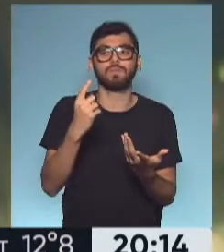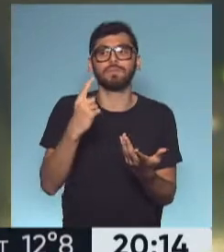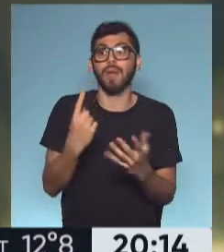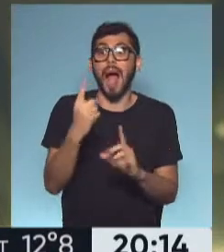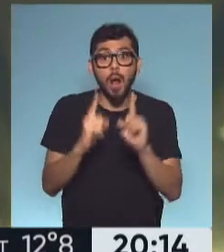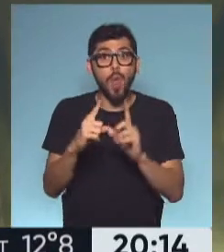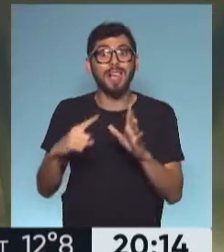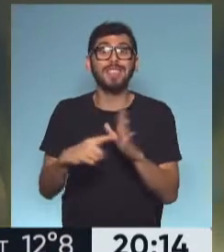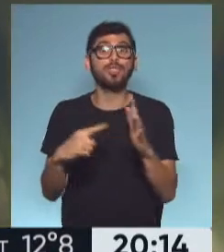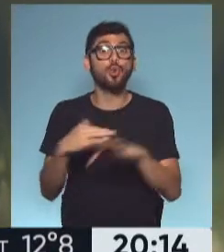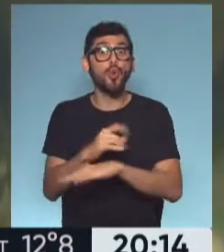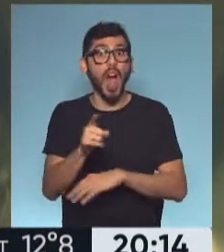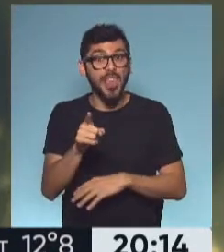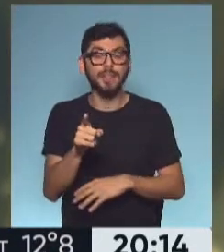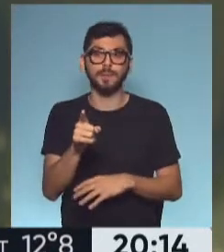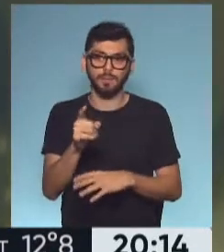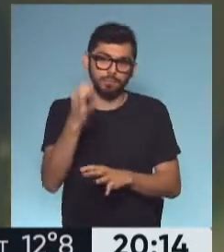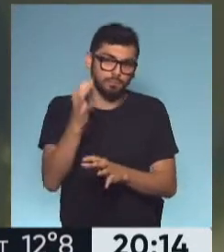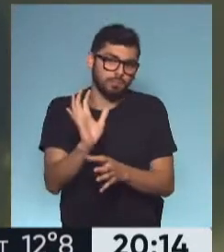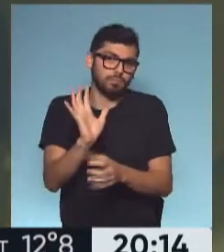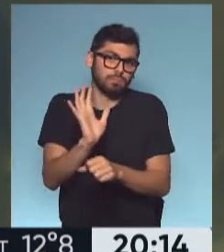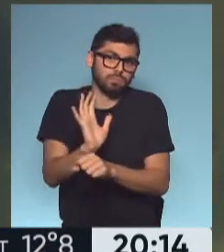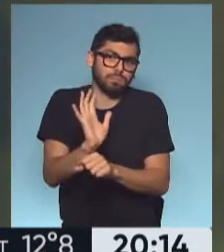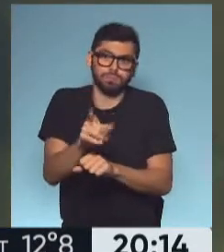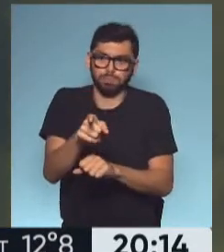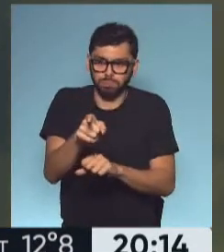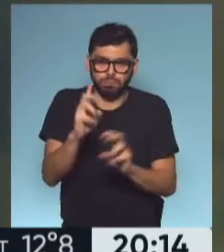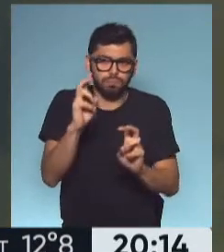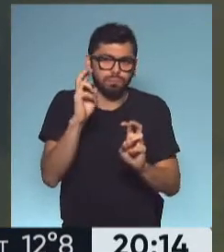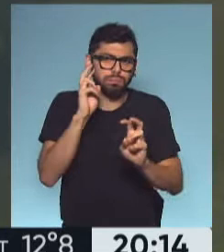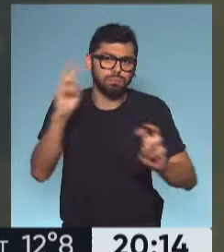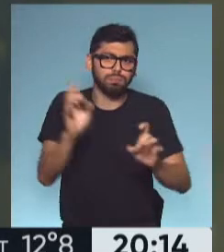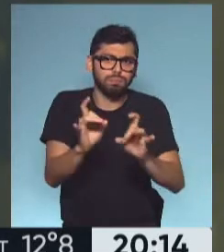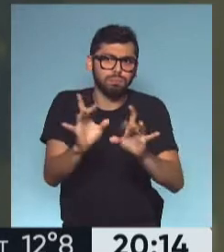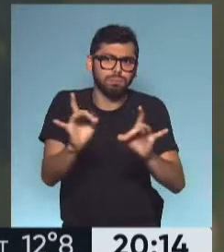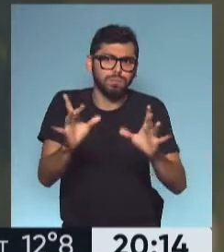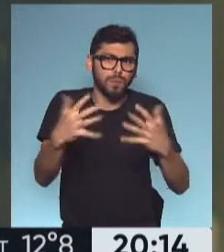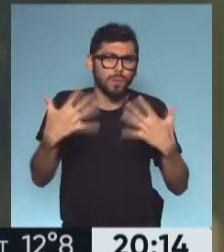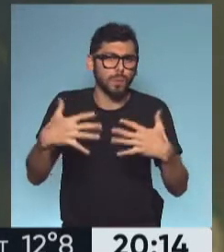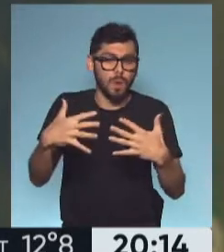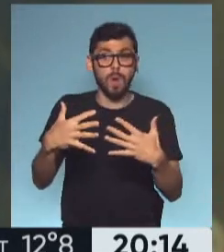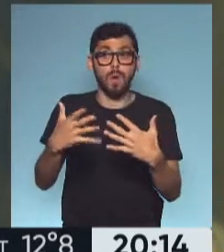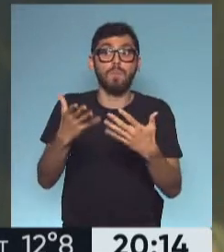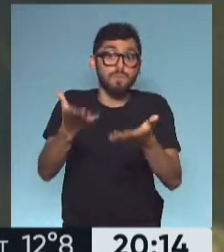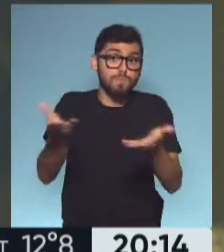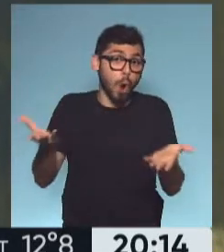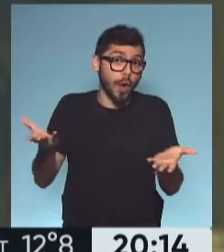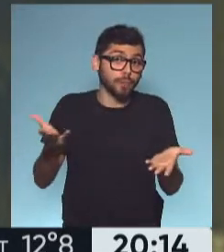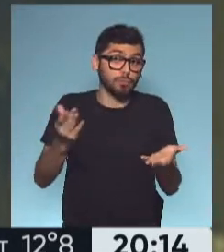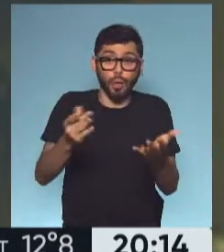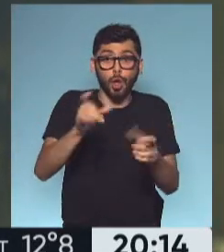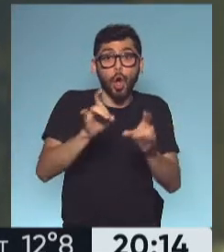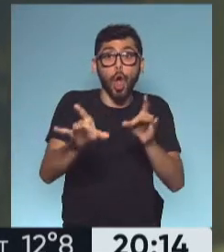ciudades están contempladas dentro de la zona de alarma epidemiológica, justamente por eso, por la cantidad